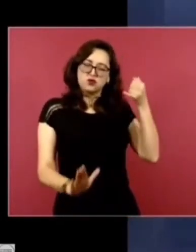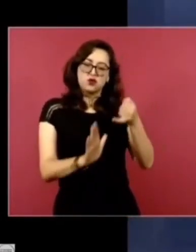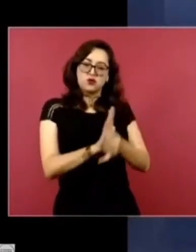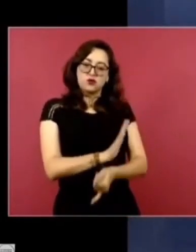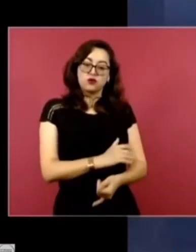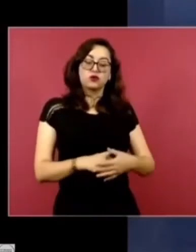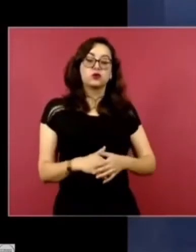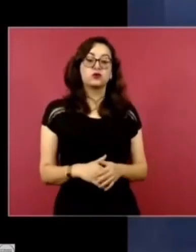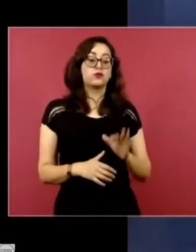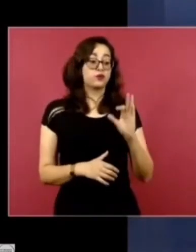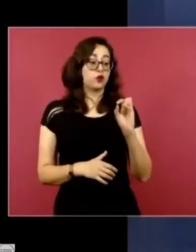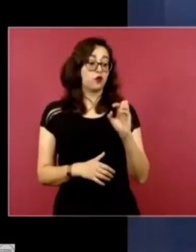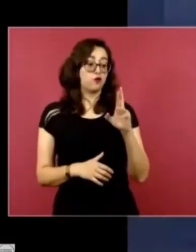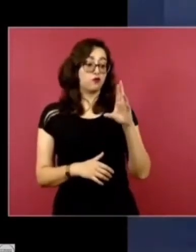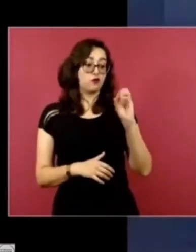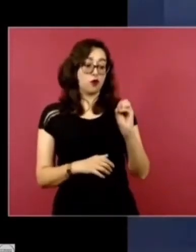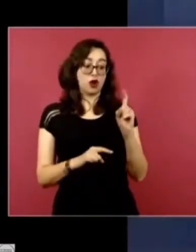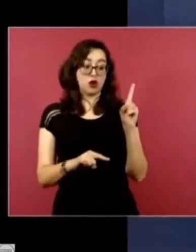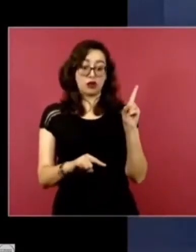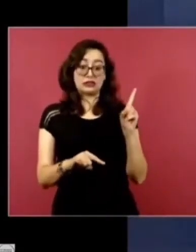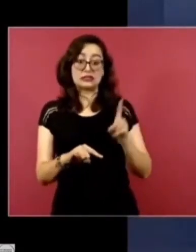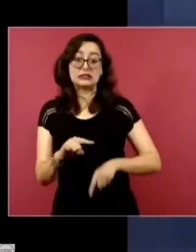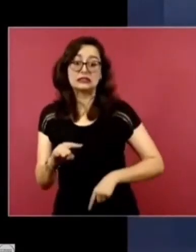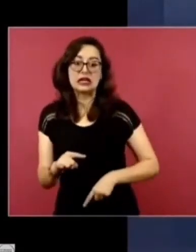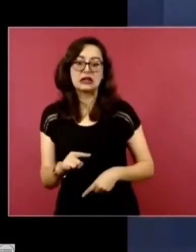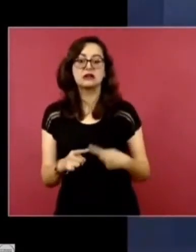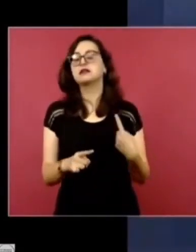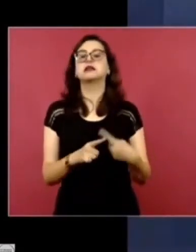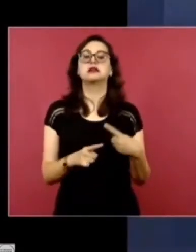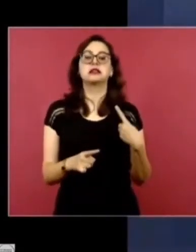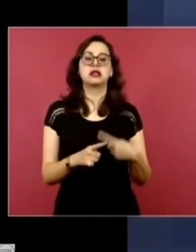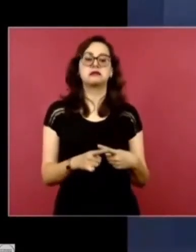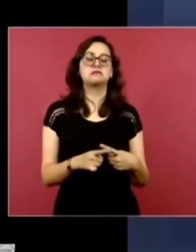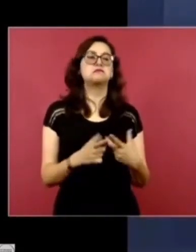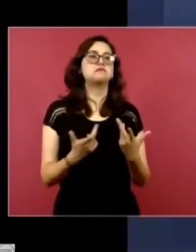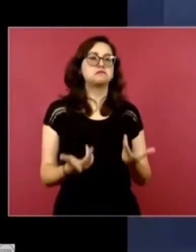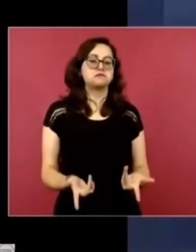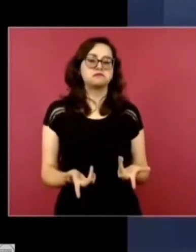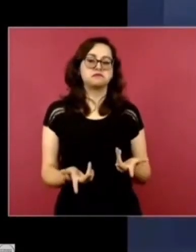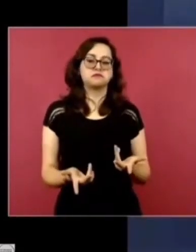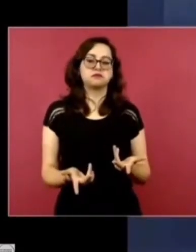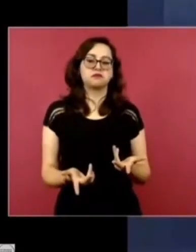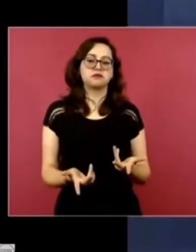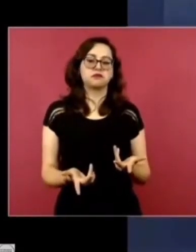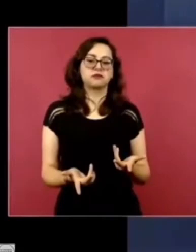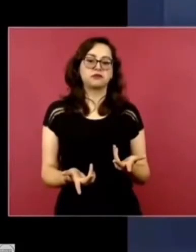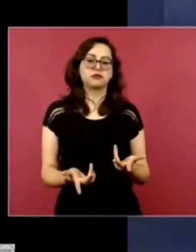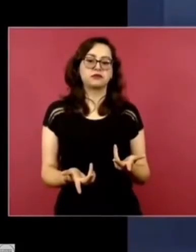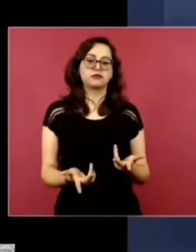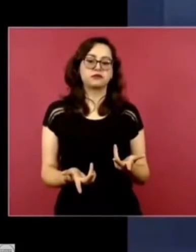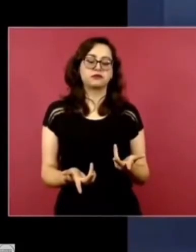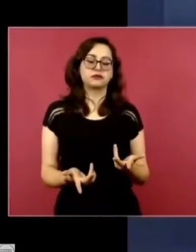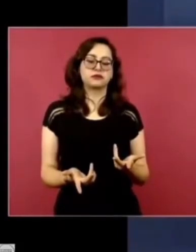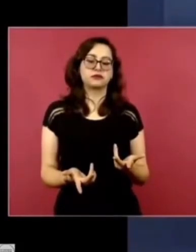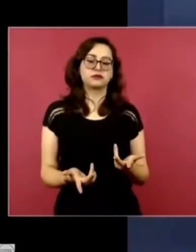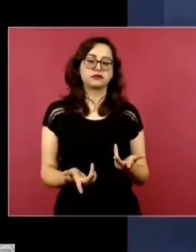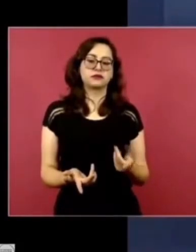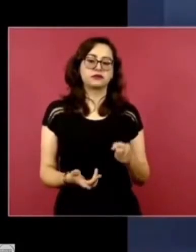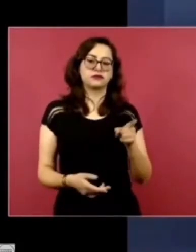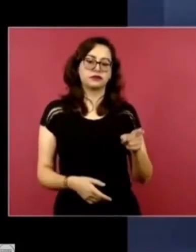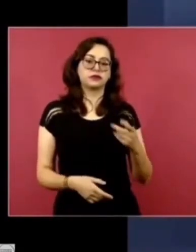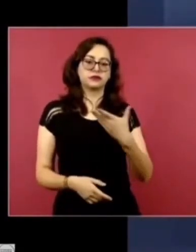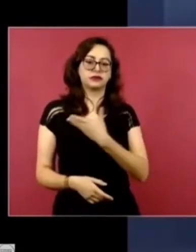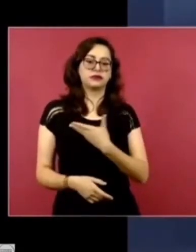desafuero, aunque no llegó a eso porque lo obligaron a renunciar, fue el del papá precisamente del actual